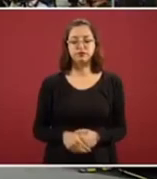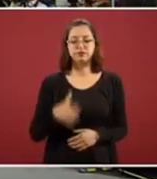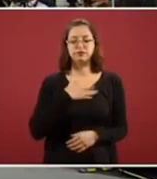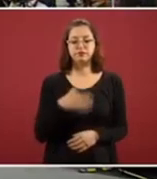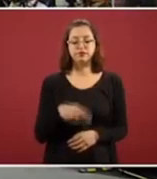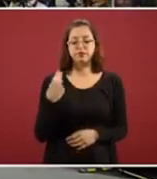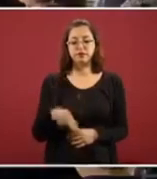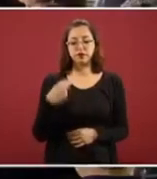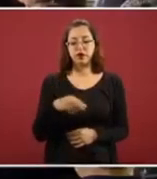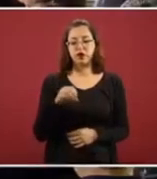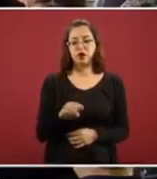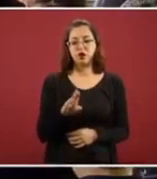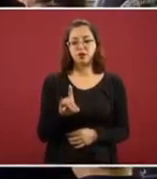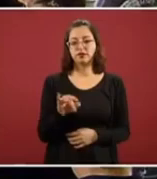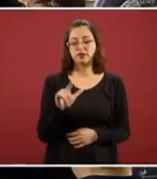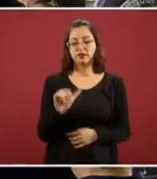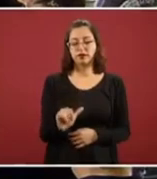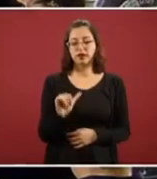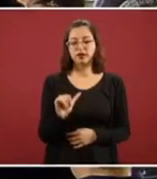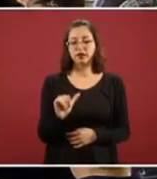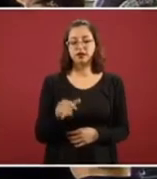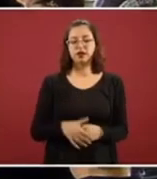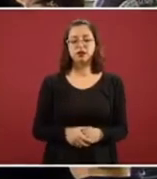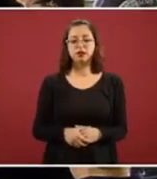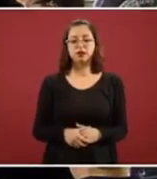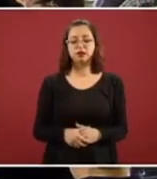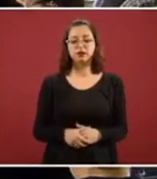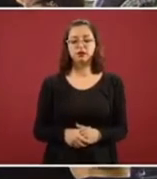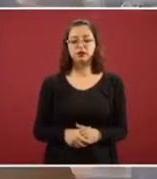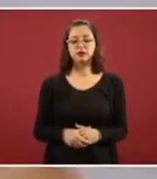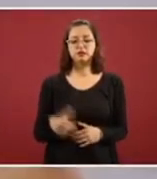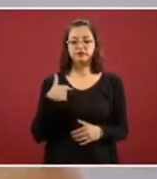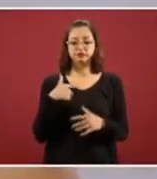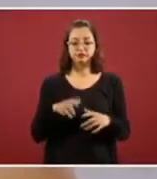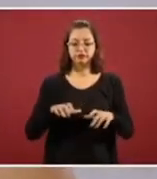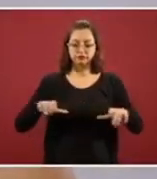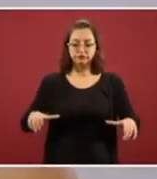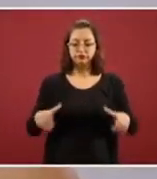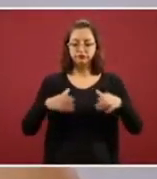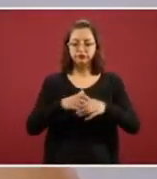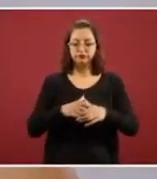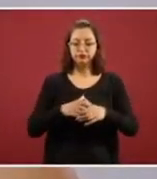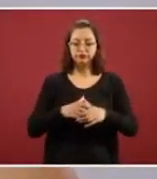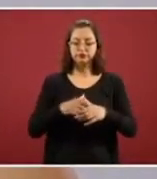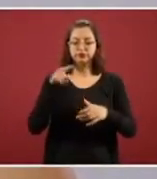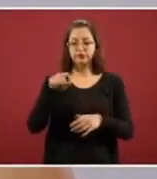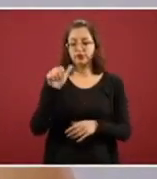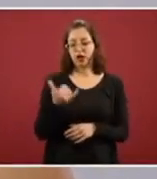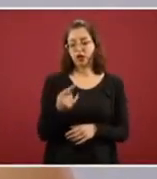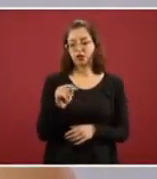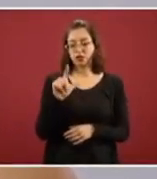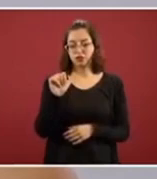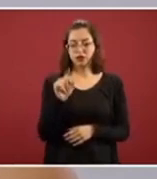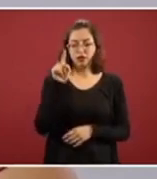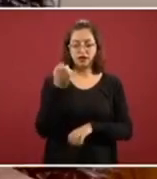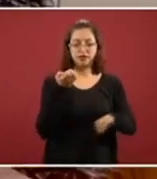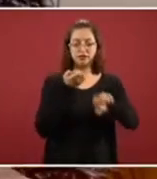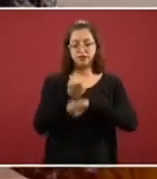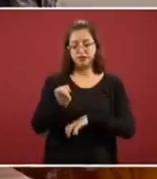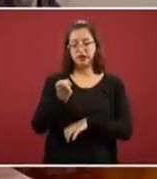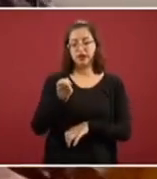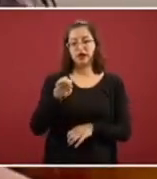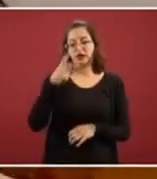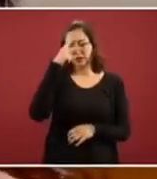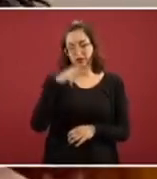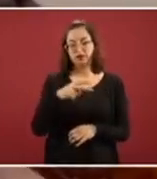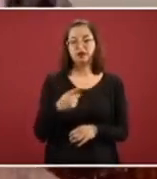Nombre es Octilia Eugenio Manuel. Y soy de una comunidad de Ayutla de los Libres, que es del estado de Guerrero. Mi